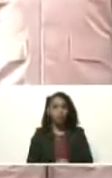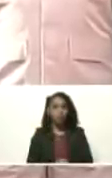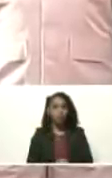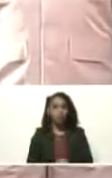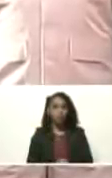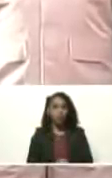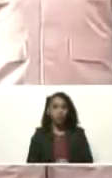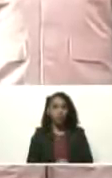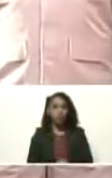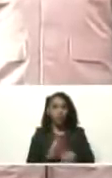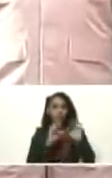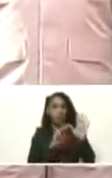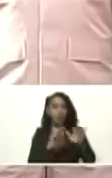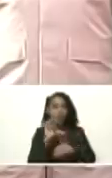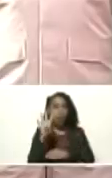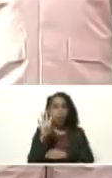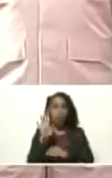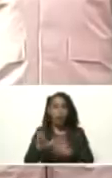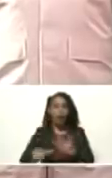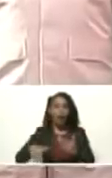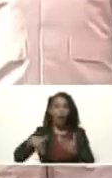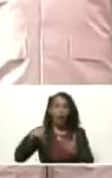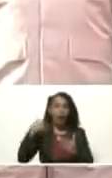del 74